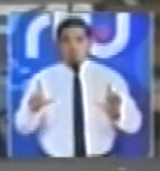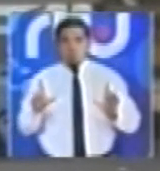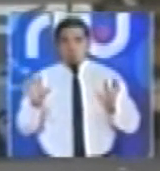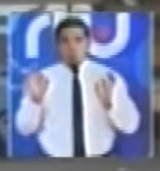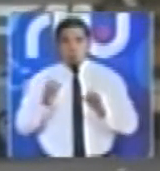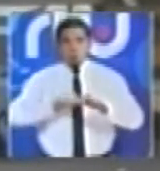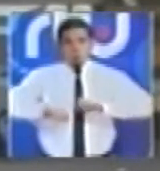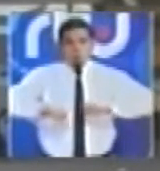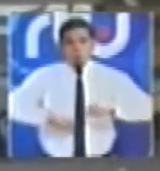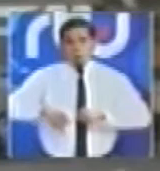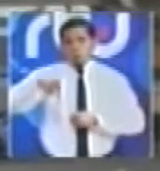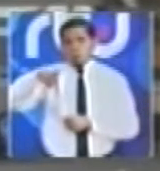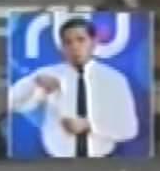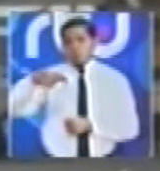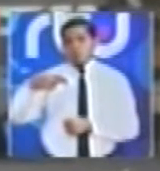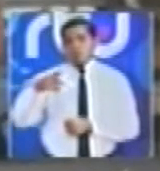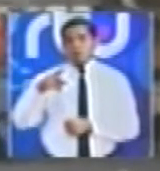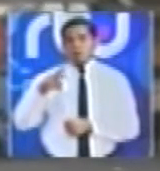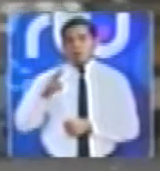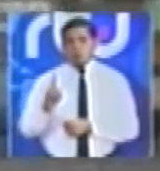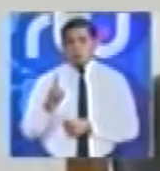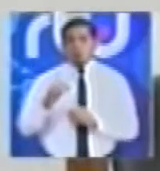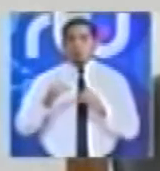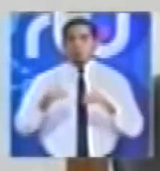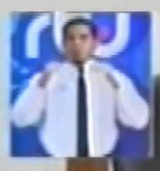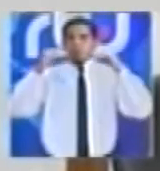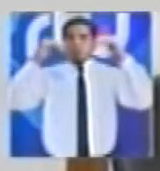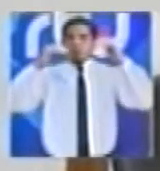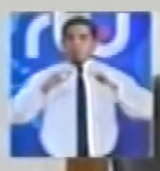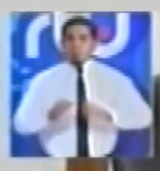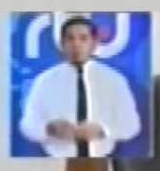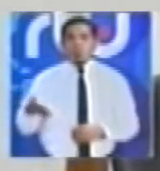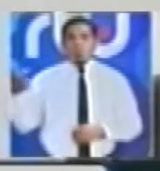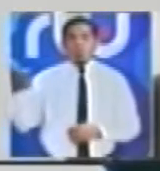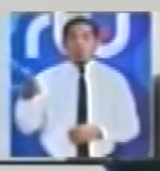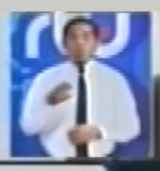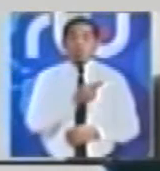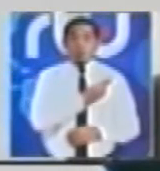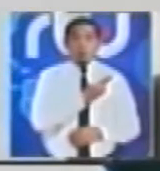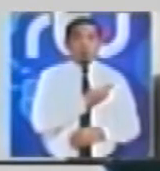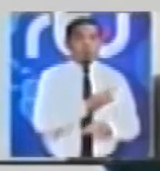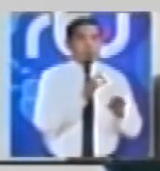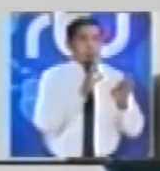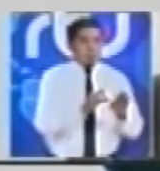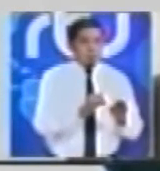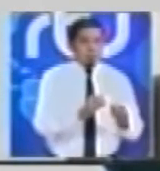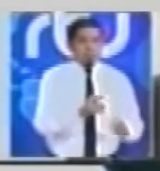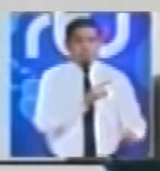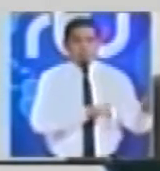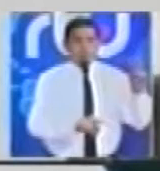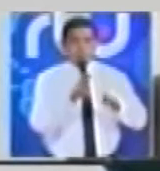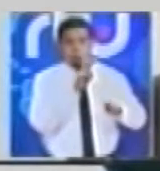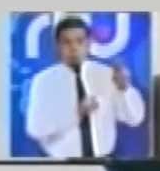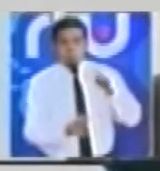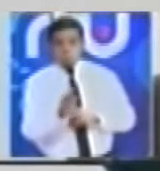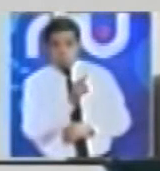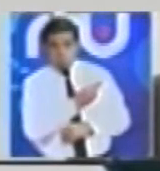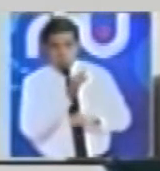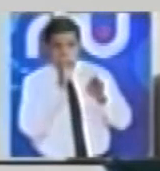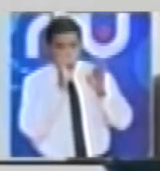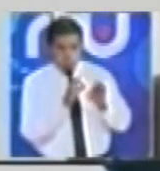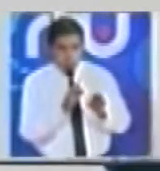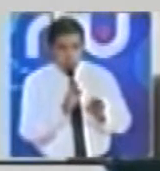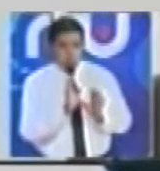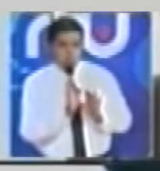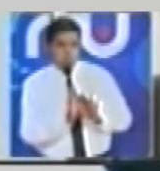títulos PhD. Realmente el criterio de categorización de las universidades. Estamos de acuerdo con una evaluación exhaustiva, pero esto de